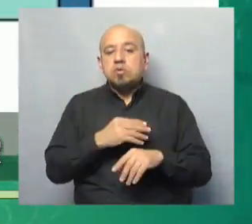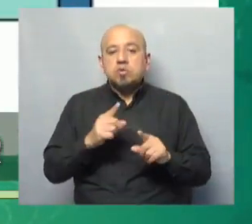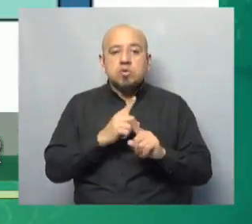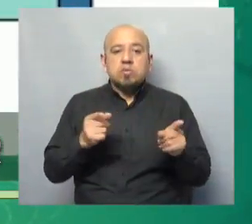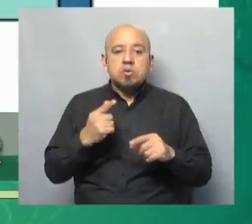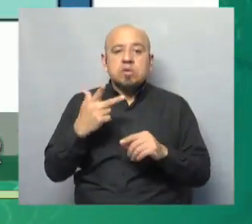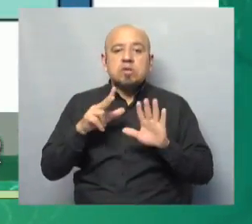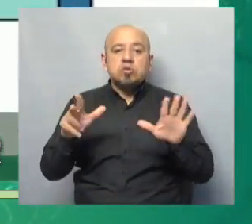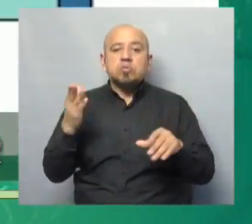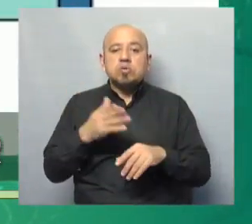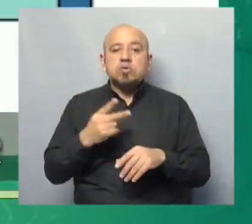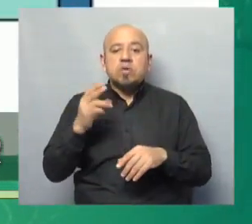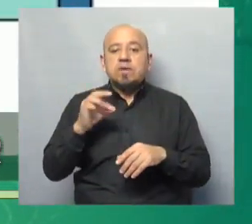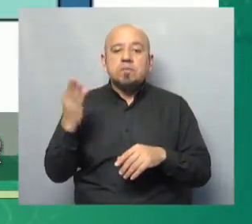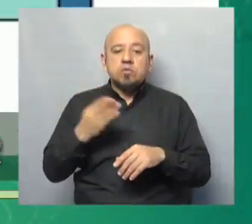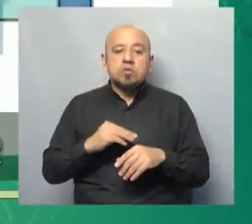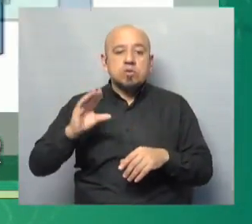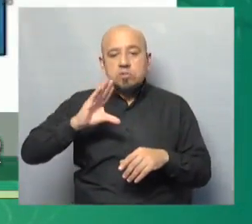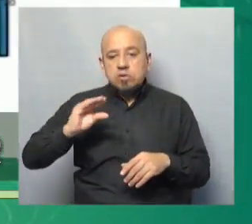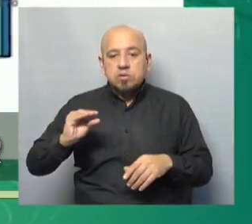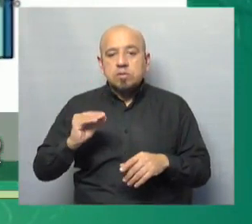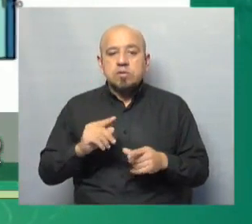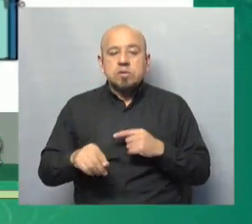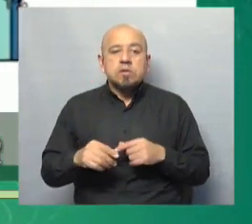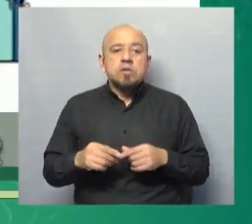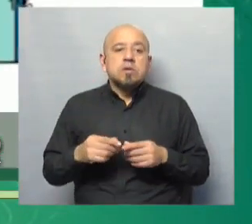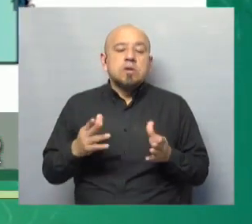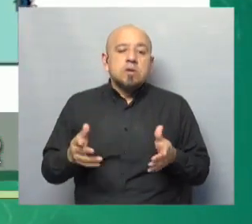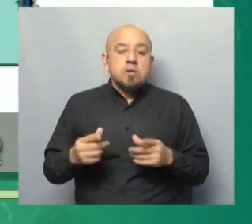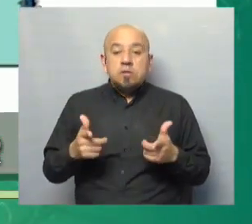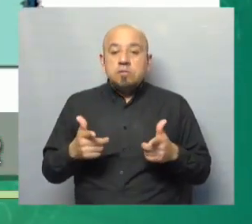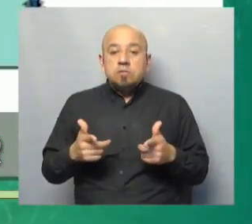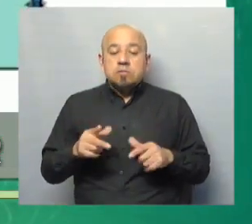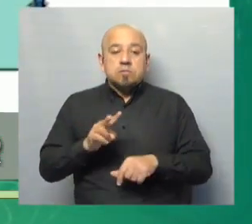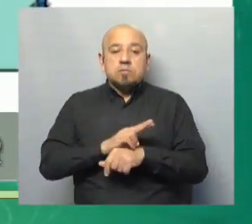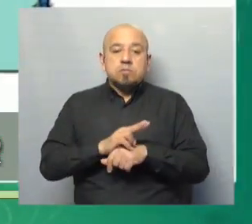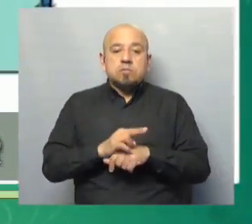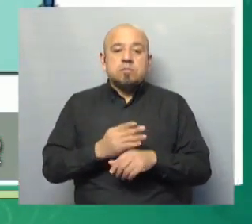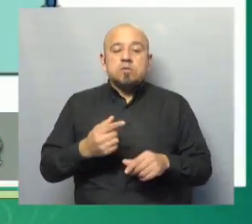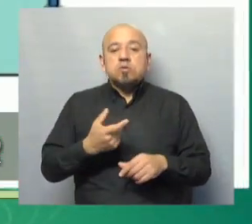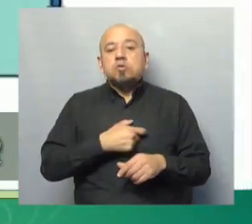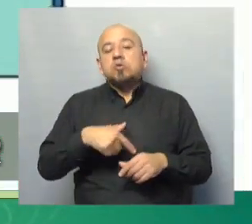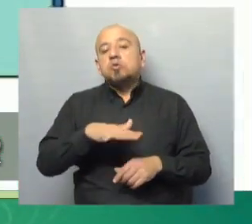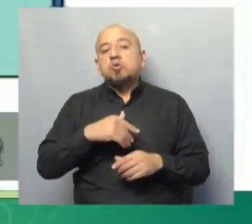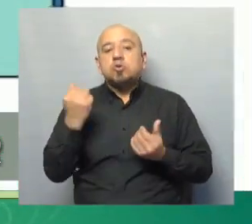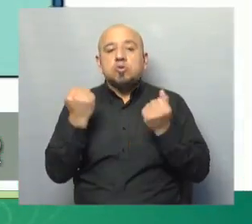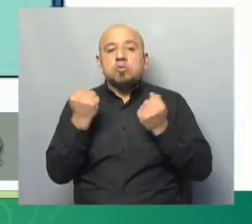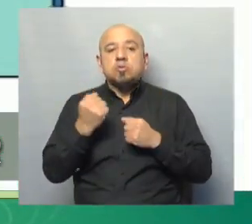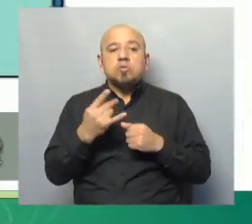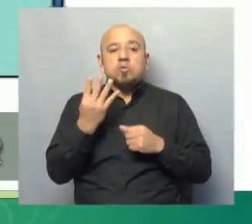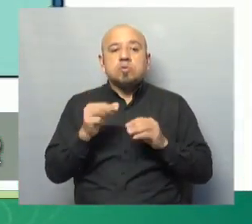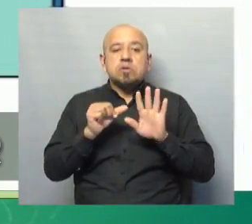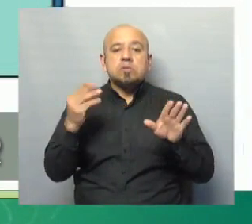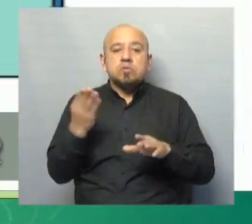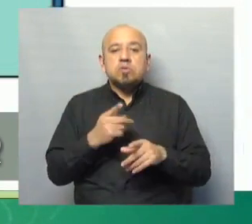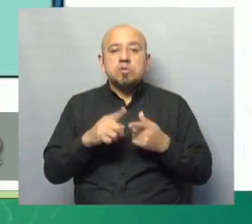cambio y 20 considera que disminuyó la percepción de inseguridad es mayor en el nivel socioeconómico bajo con 46 por ciento en